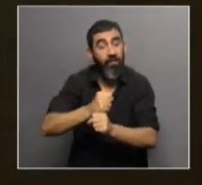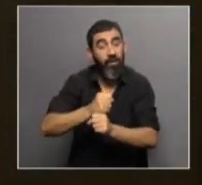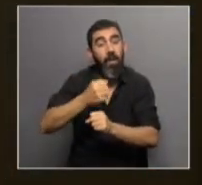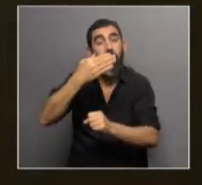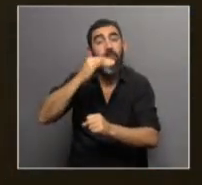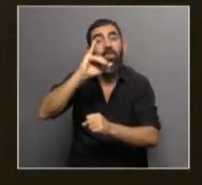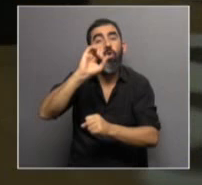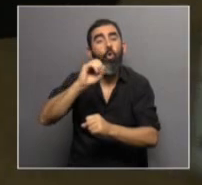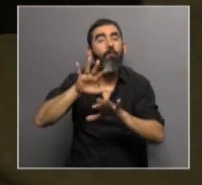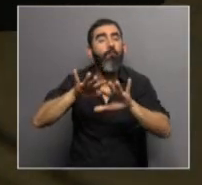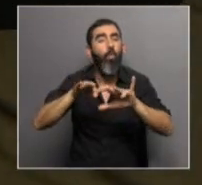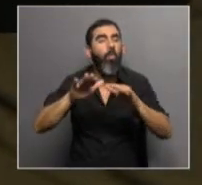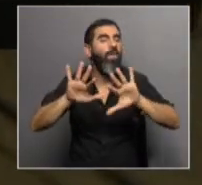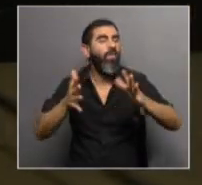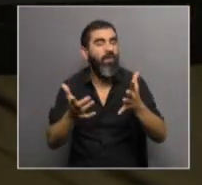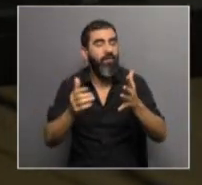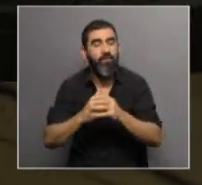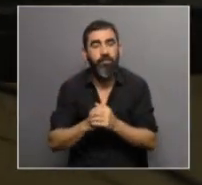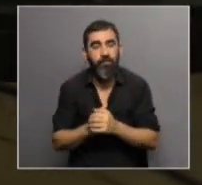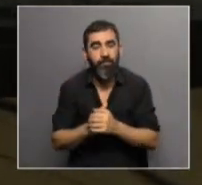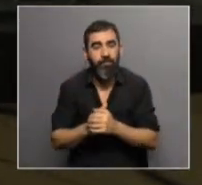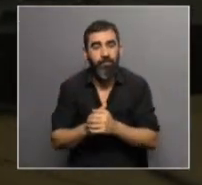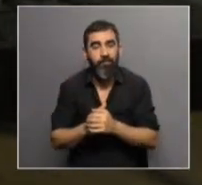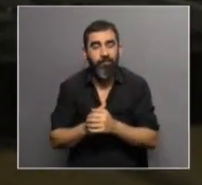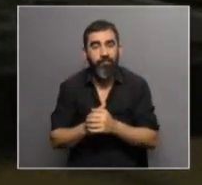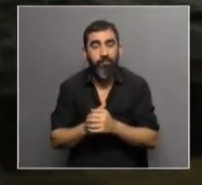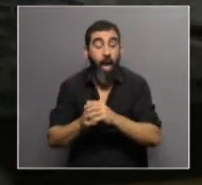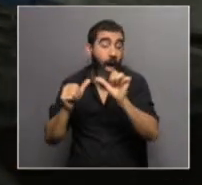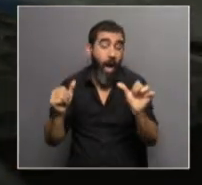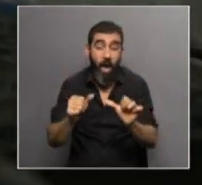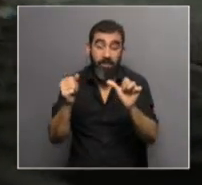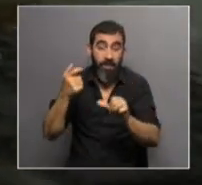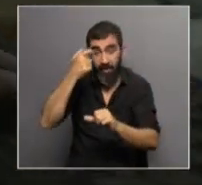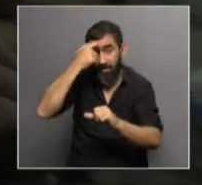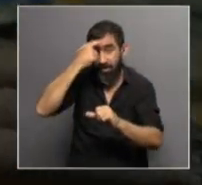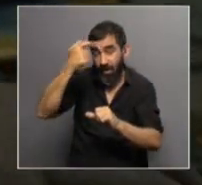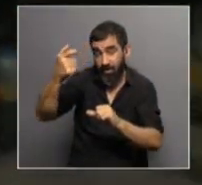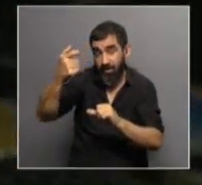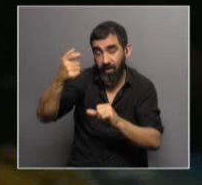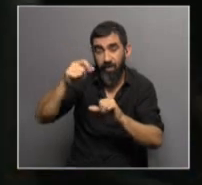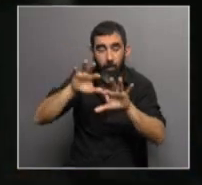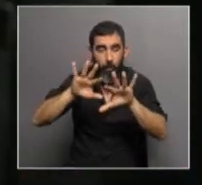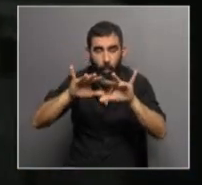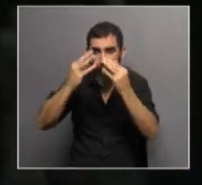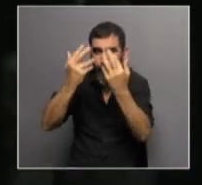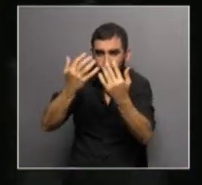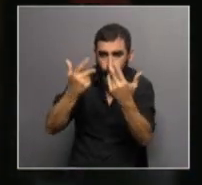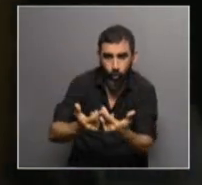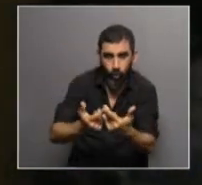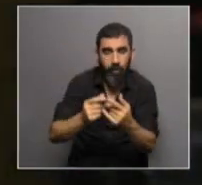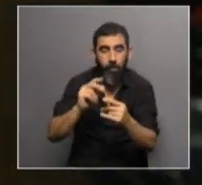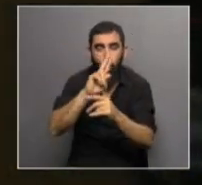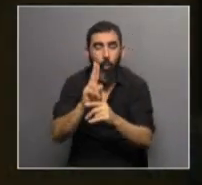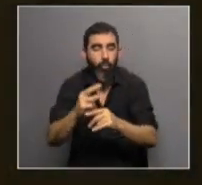informática que es simplemente la aplicación de técnicas la programación y también mucho el